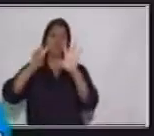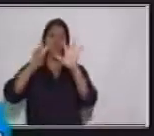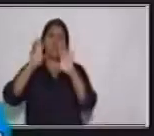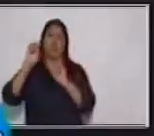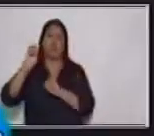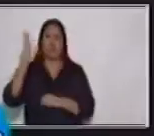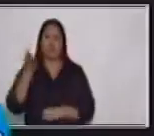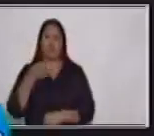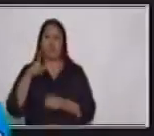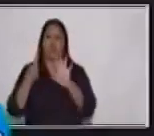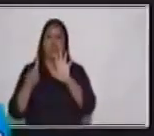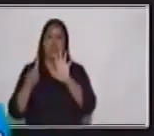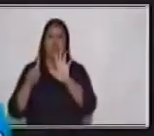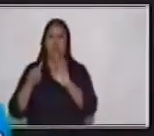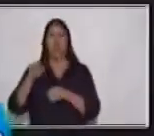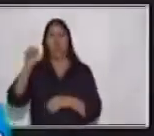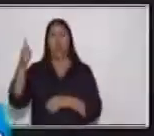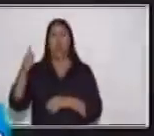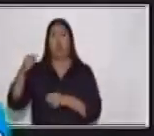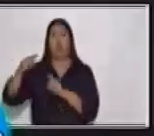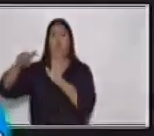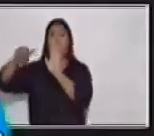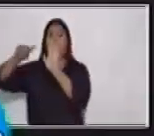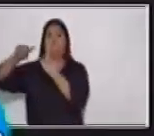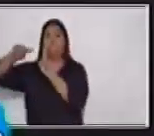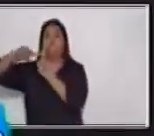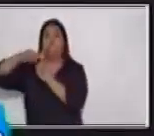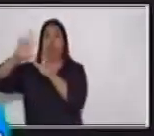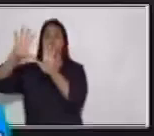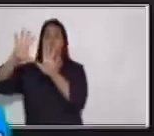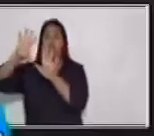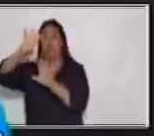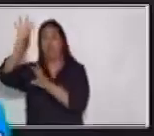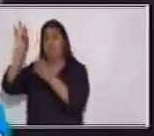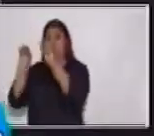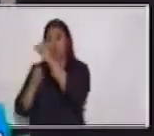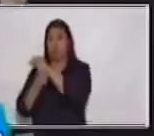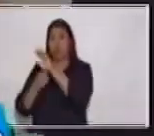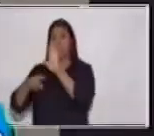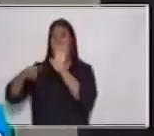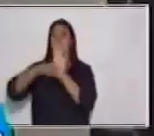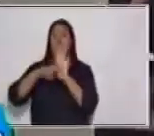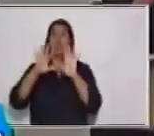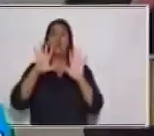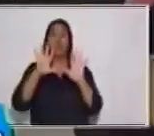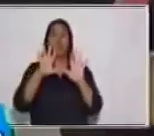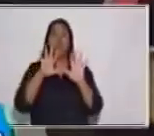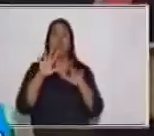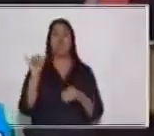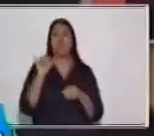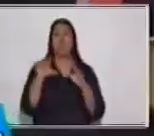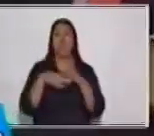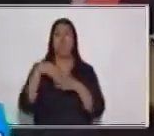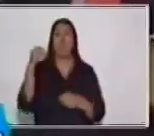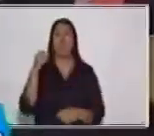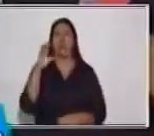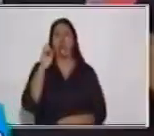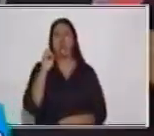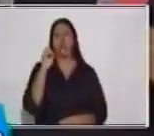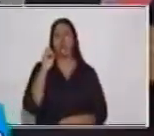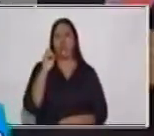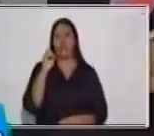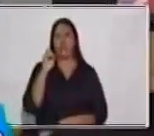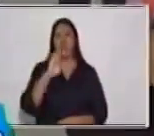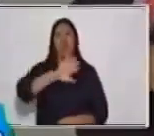70 sextos, y ese que es más 10, menos 10, igual a 0. Trasladando todo a un solo lado de la